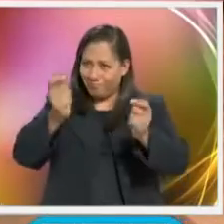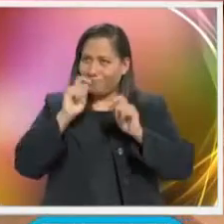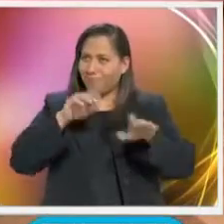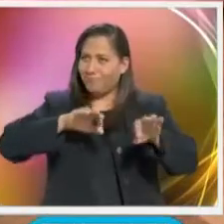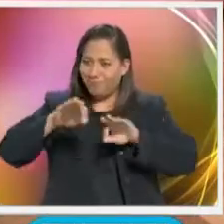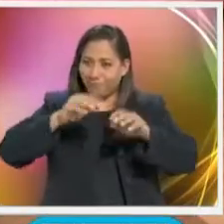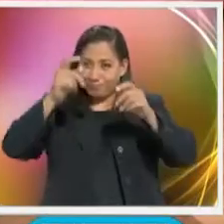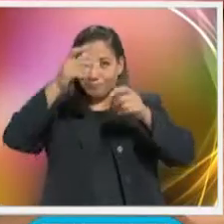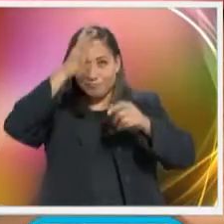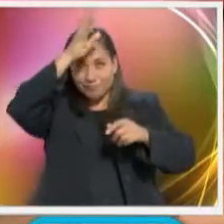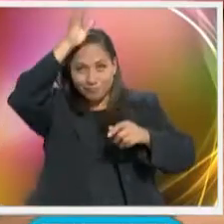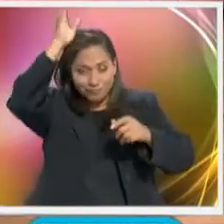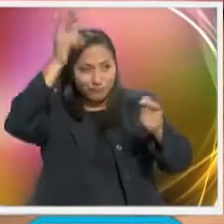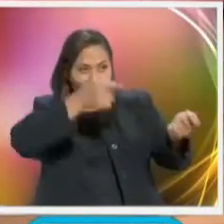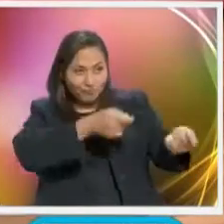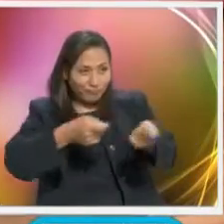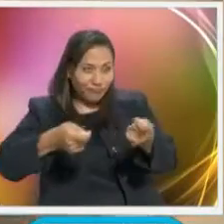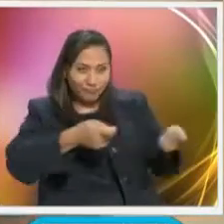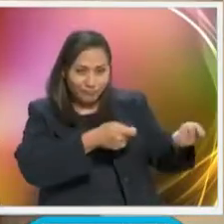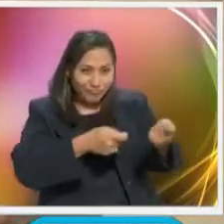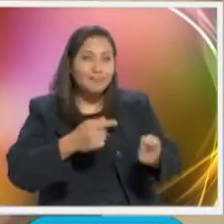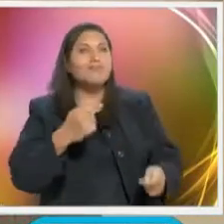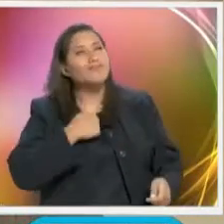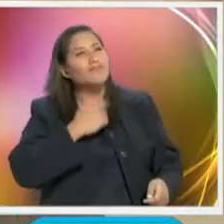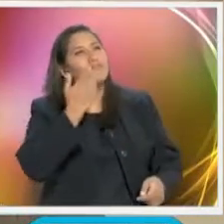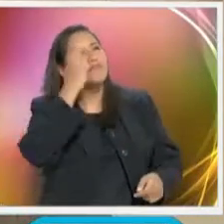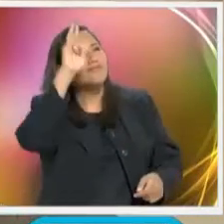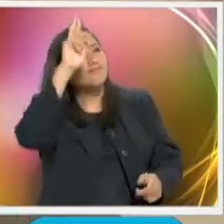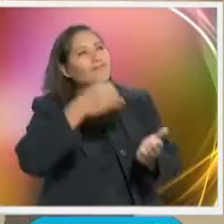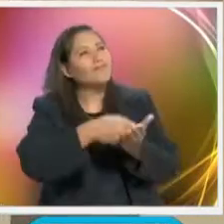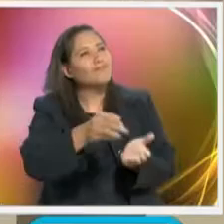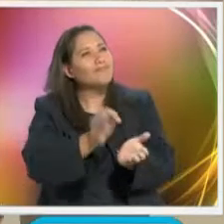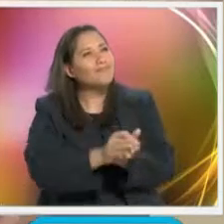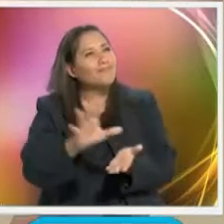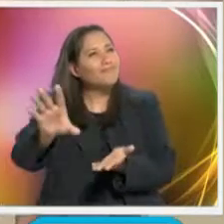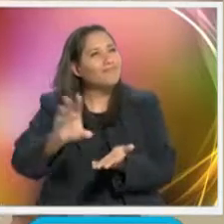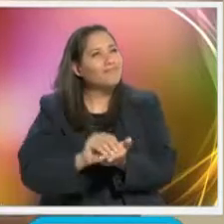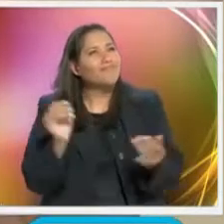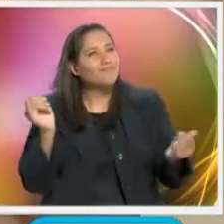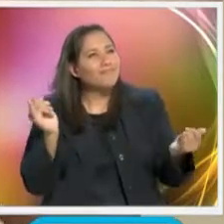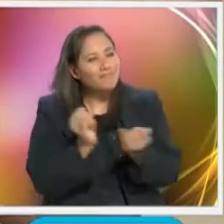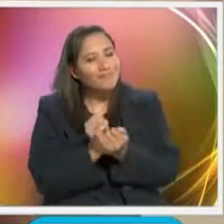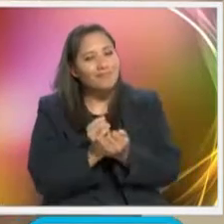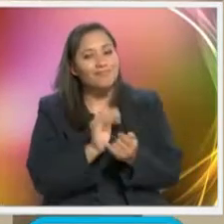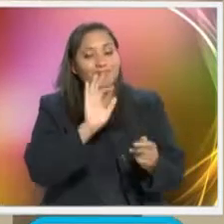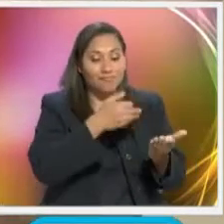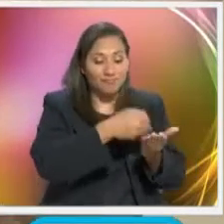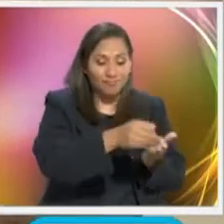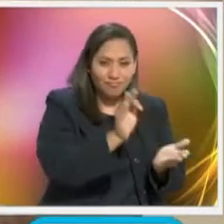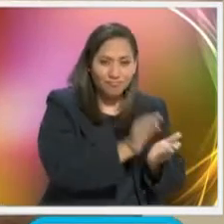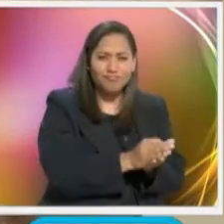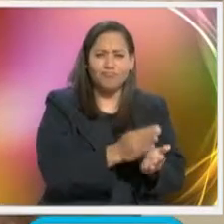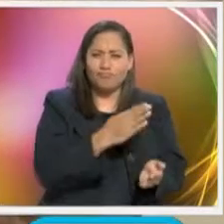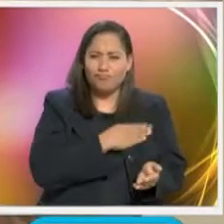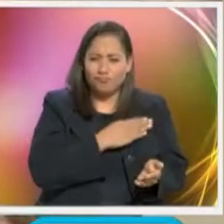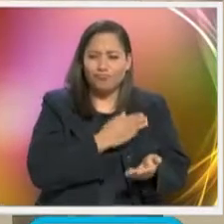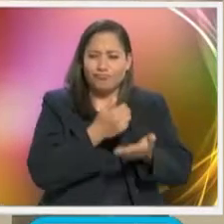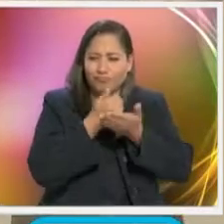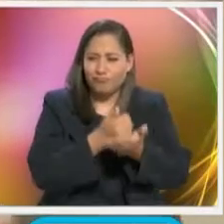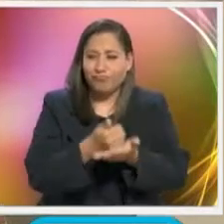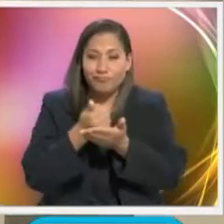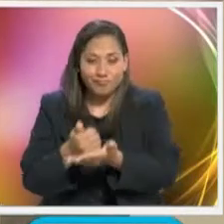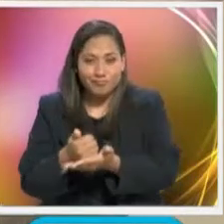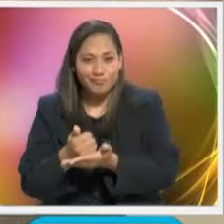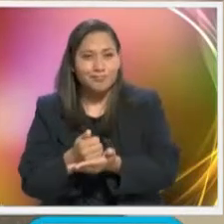ya ahí tienes como una figura aspiracional. Yo quiero ser un héroe como ellos. O Claro. sea, es una Ajá. relación entre el héroe, el benefactor